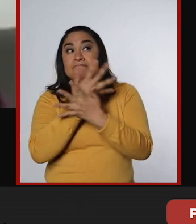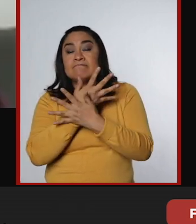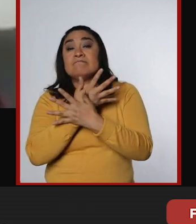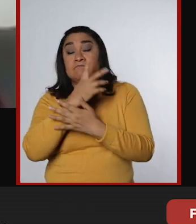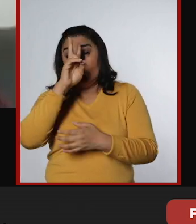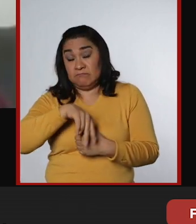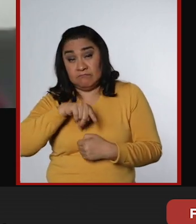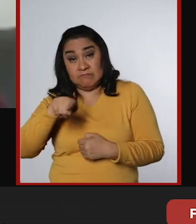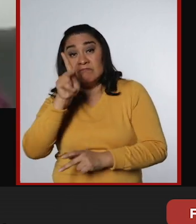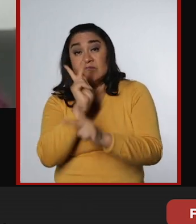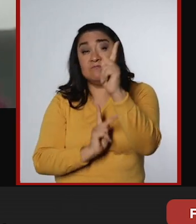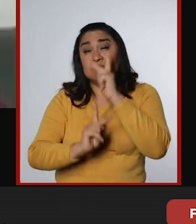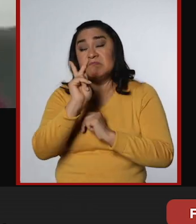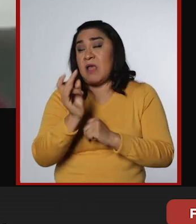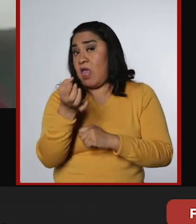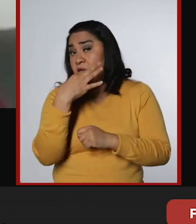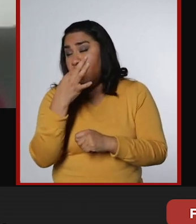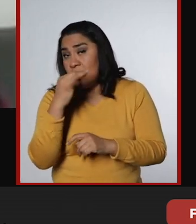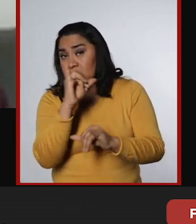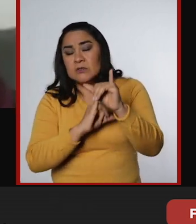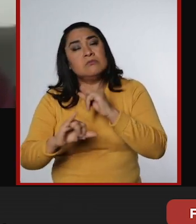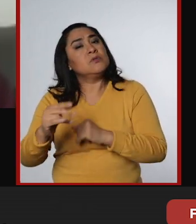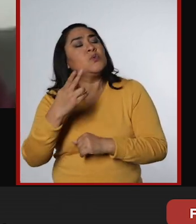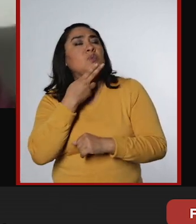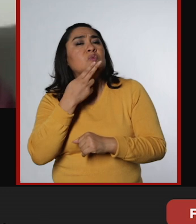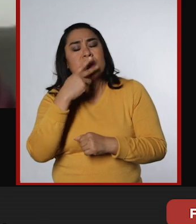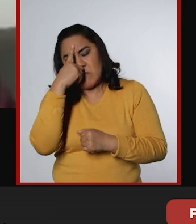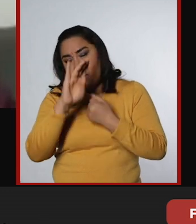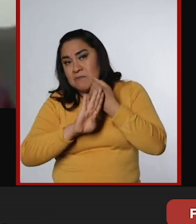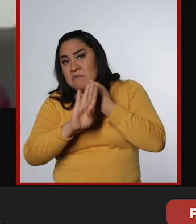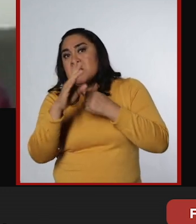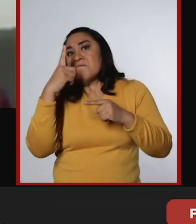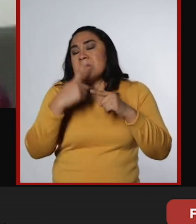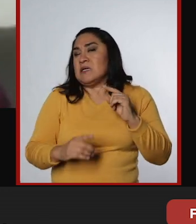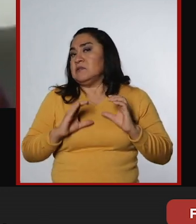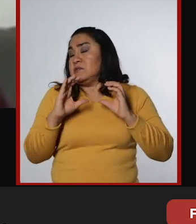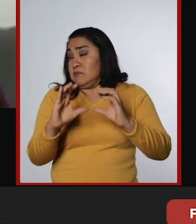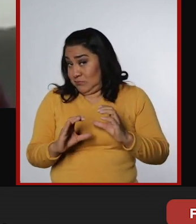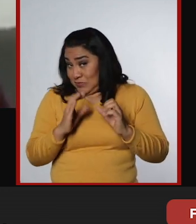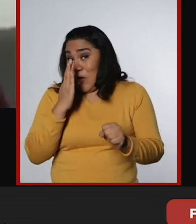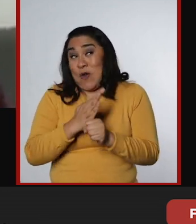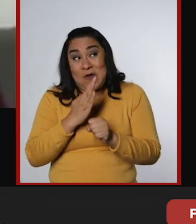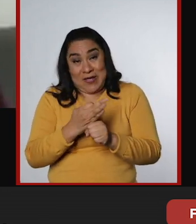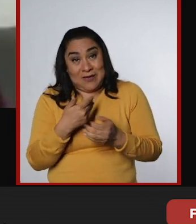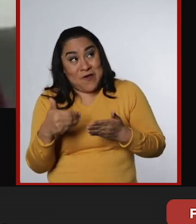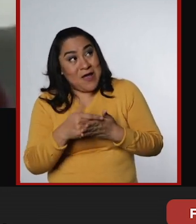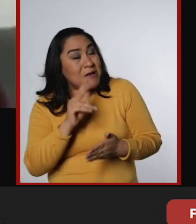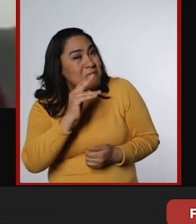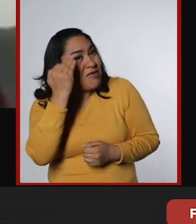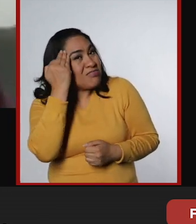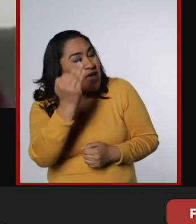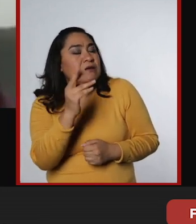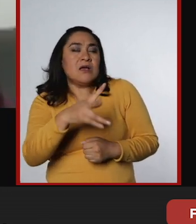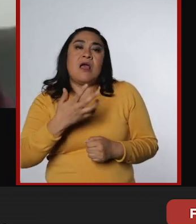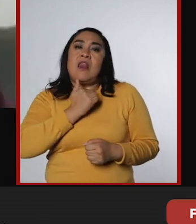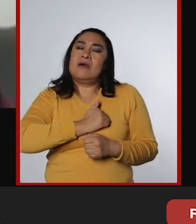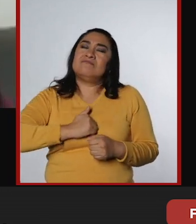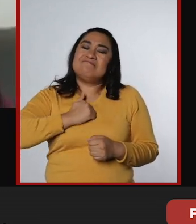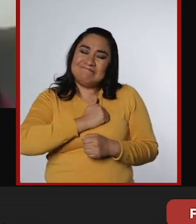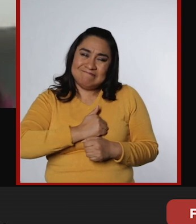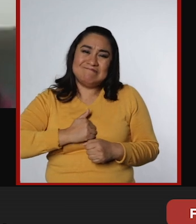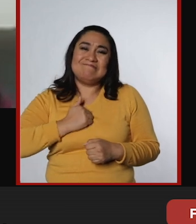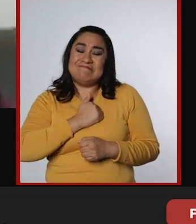medicina tradicional es una alternativa preventiva a esta situación que hoy enfrentamos y que es